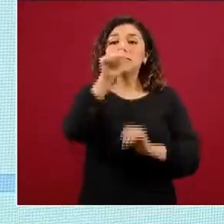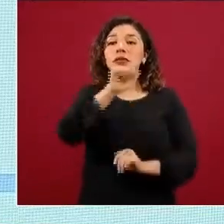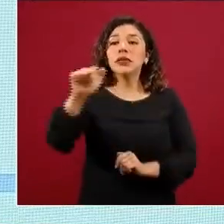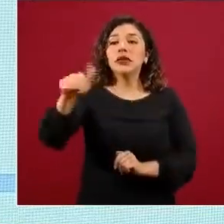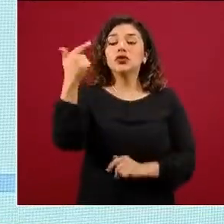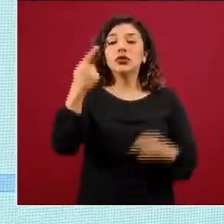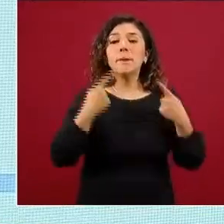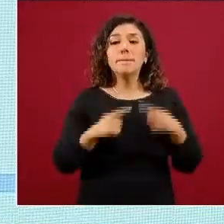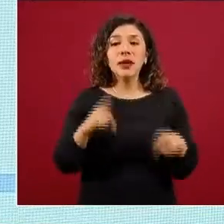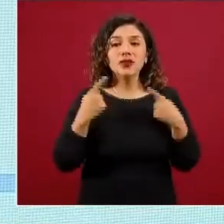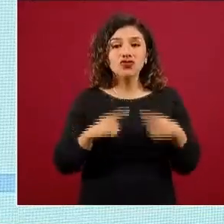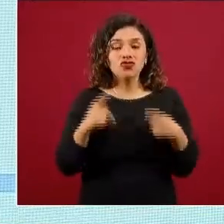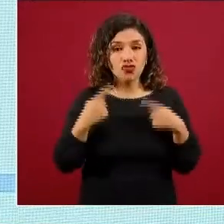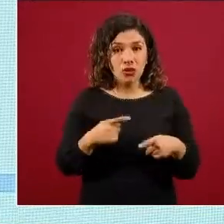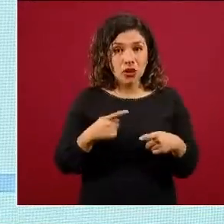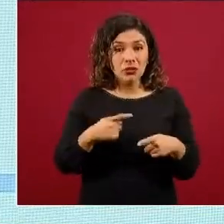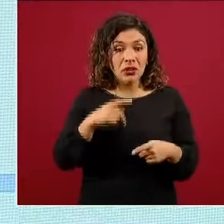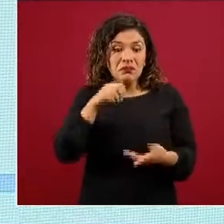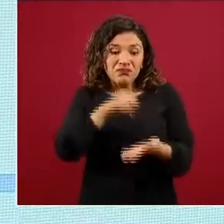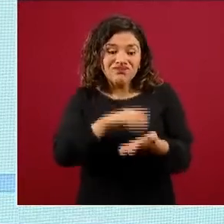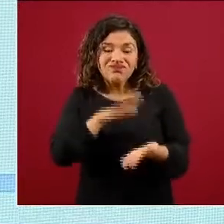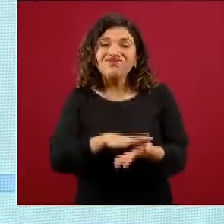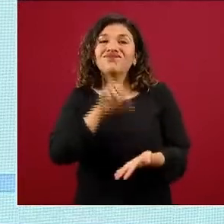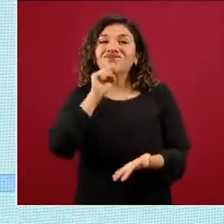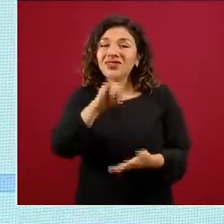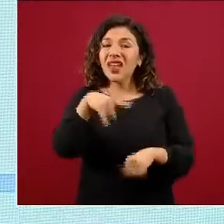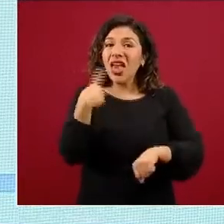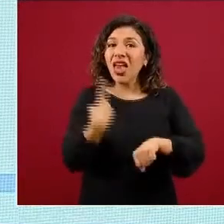51.612 personas que han sido confirmadas